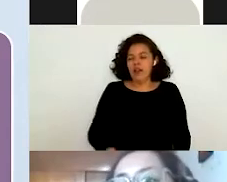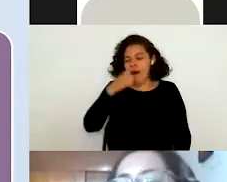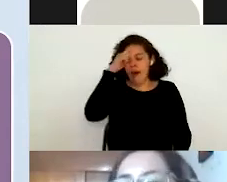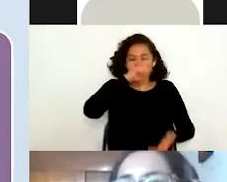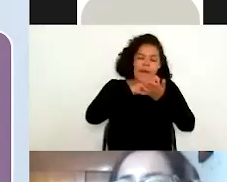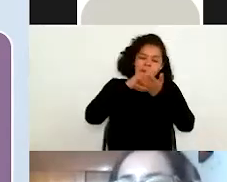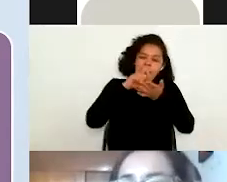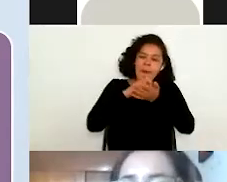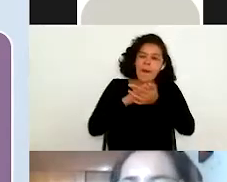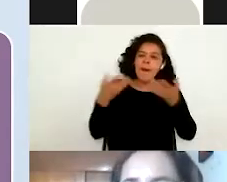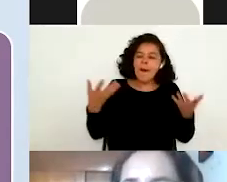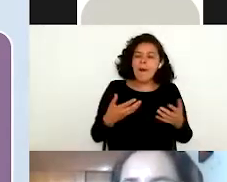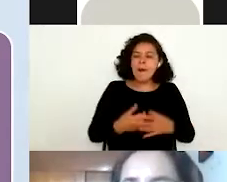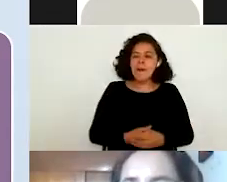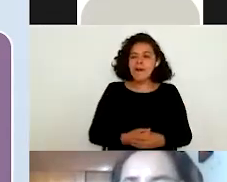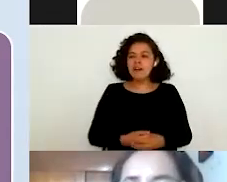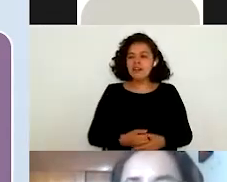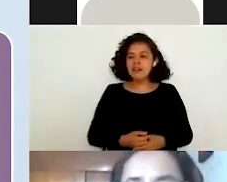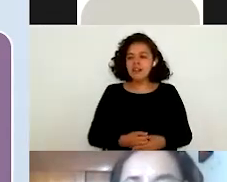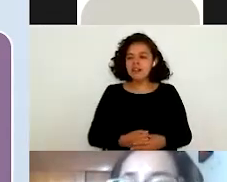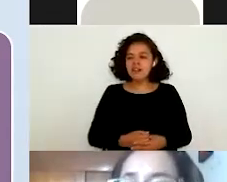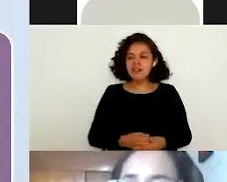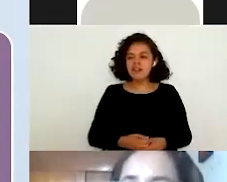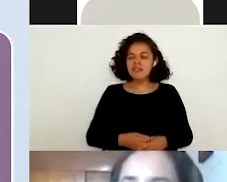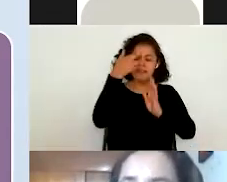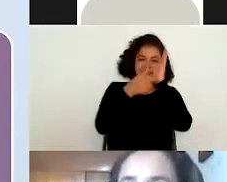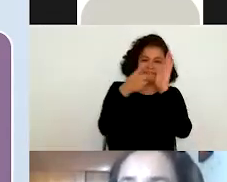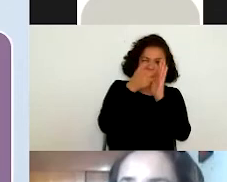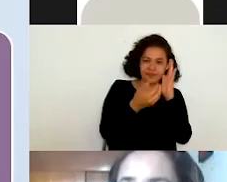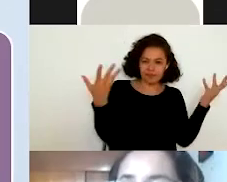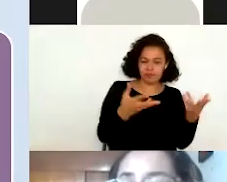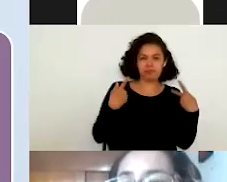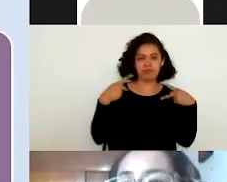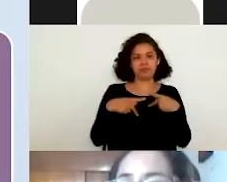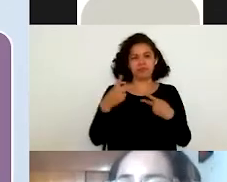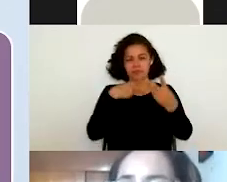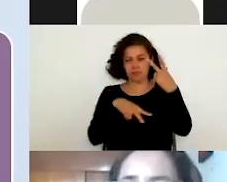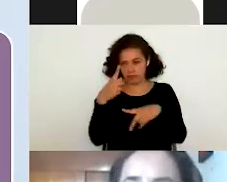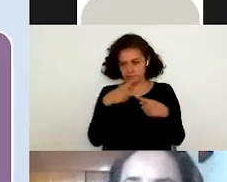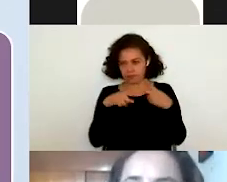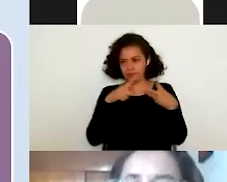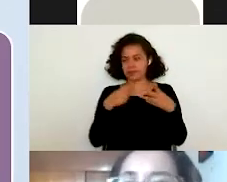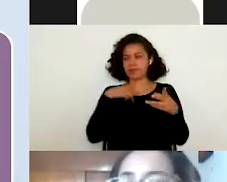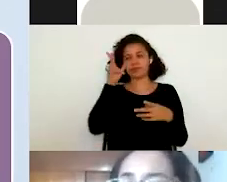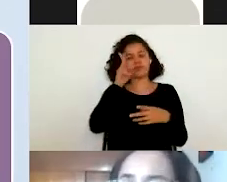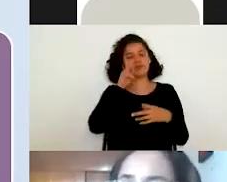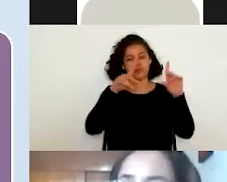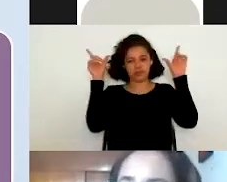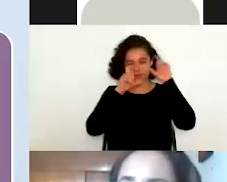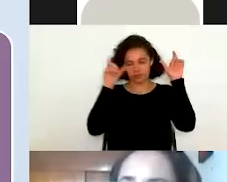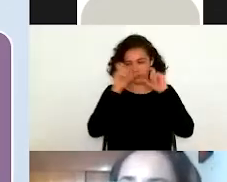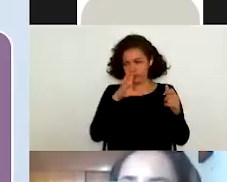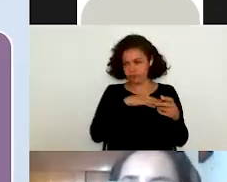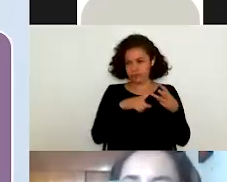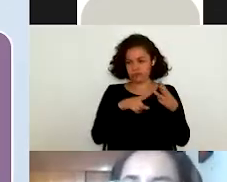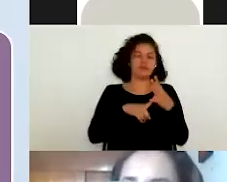hicieron tantos talleres, asistieron tantas personas, tengo esta evidencia fotográfica, tengo